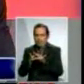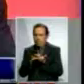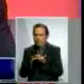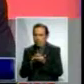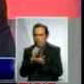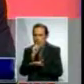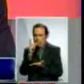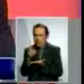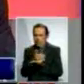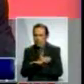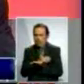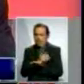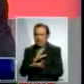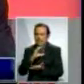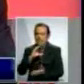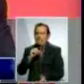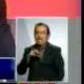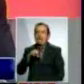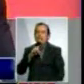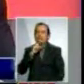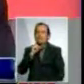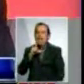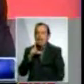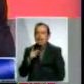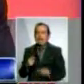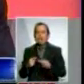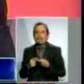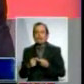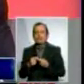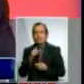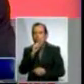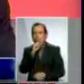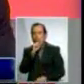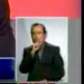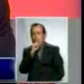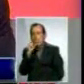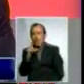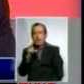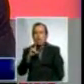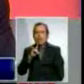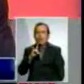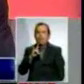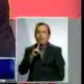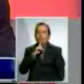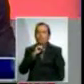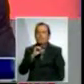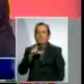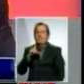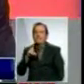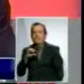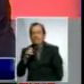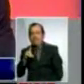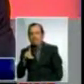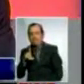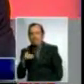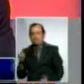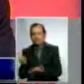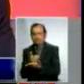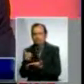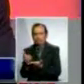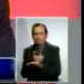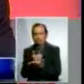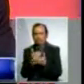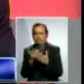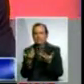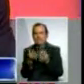sugerencias sobre capital de los cuales son sus utilidades respecto de un montón de factores del sistema no ve